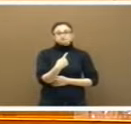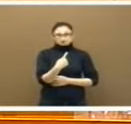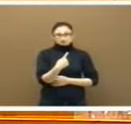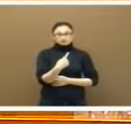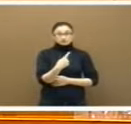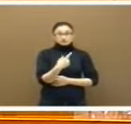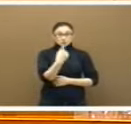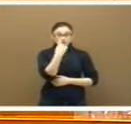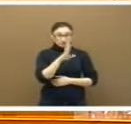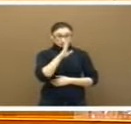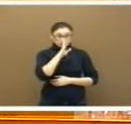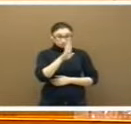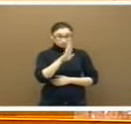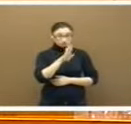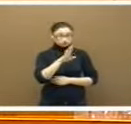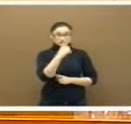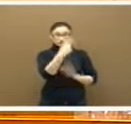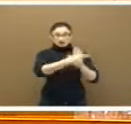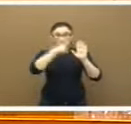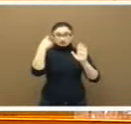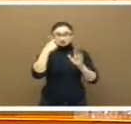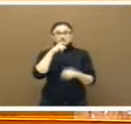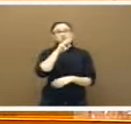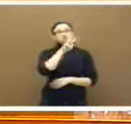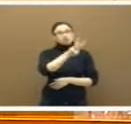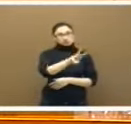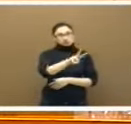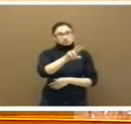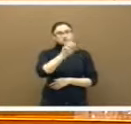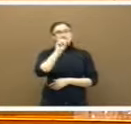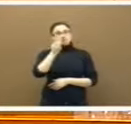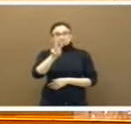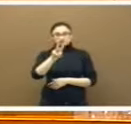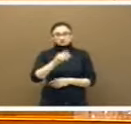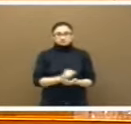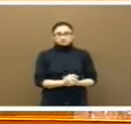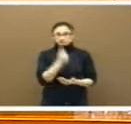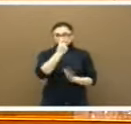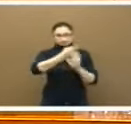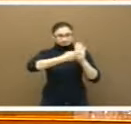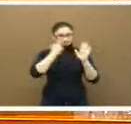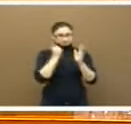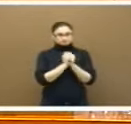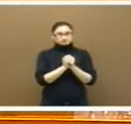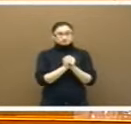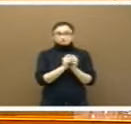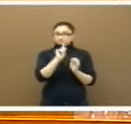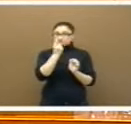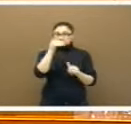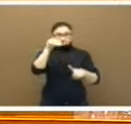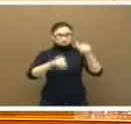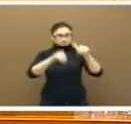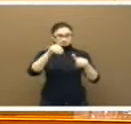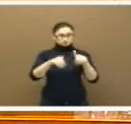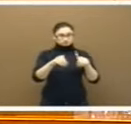voce en el transcurso del pleno la enmienda número 313. En primer lugar, someto a la consideración de la